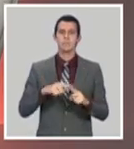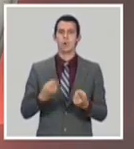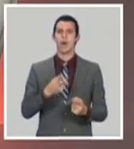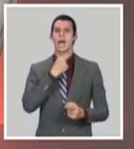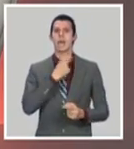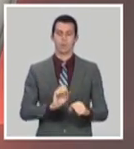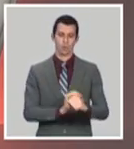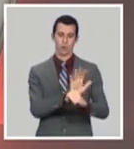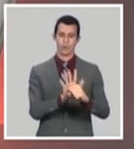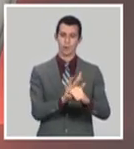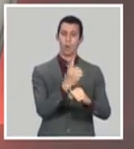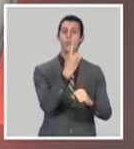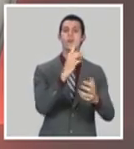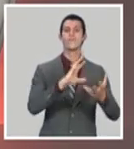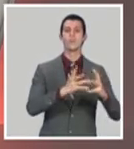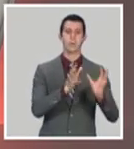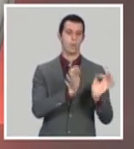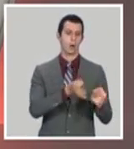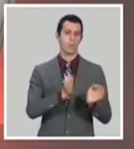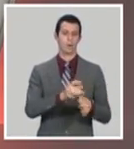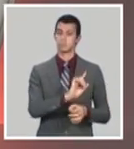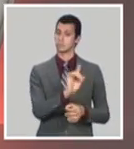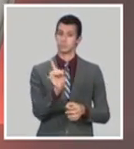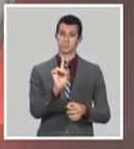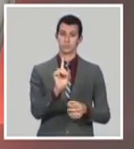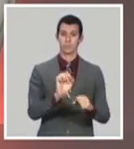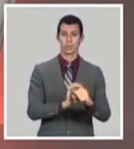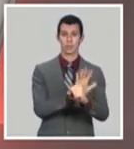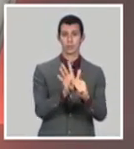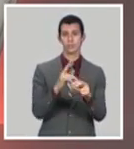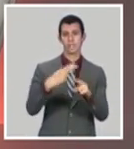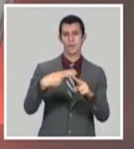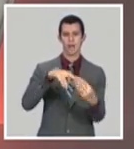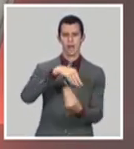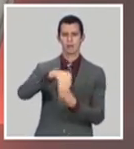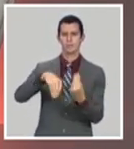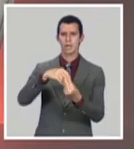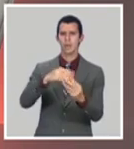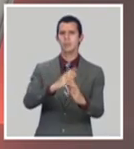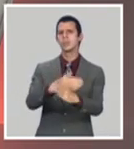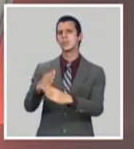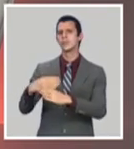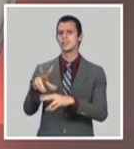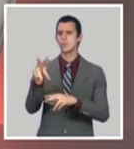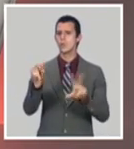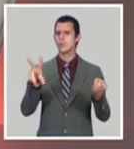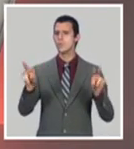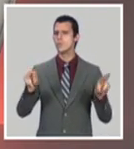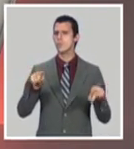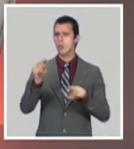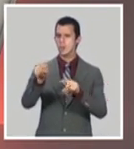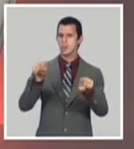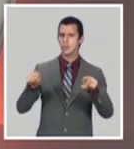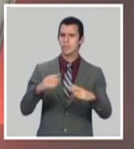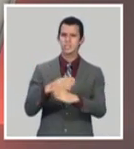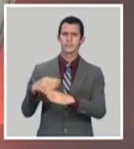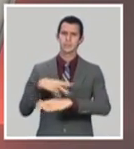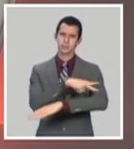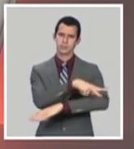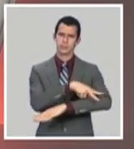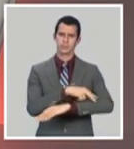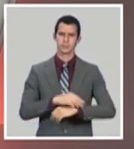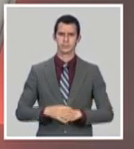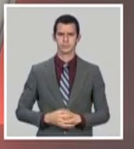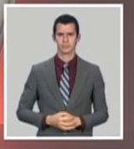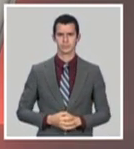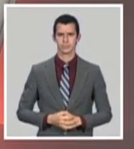infecciosas del virus y también con la fatiga que se genera ya en los países por el periodo en que se ha estado enfrentando los